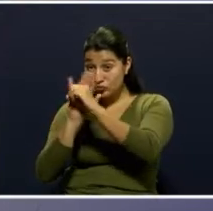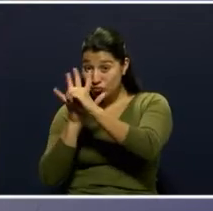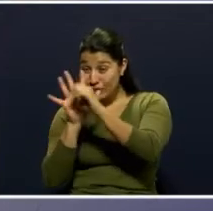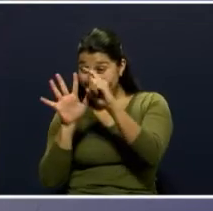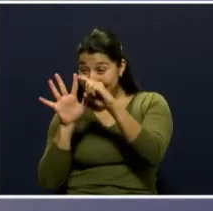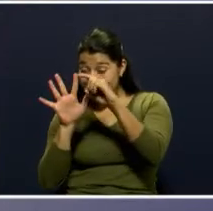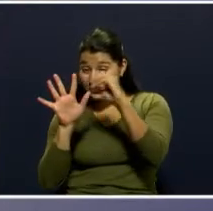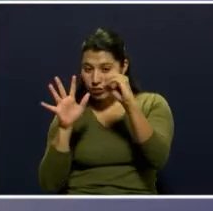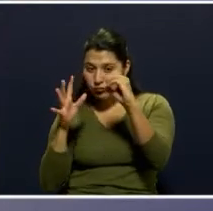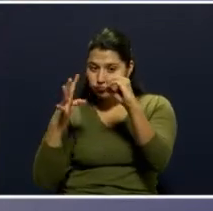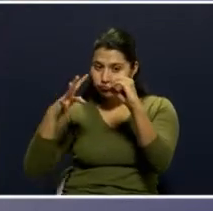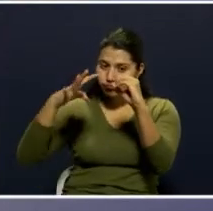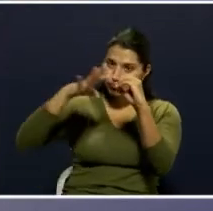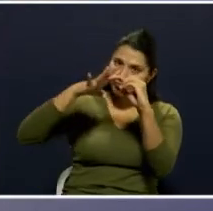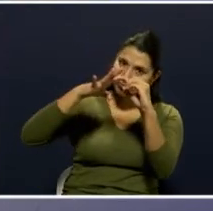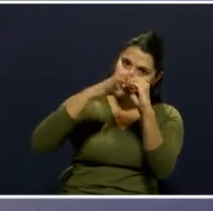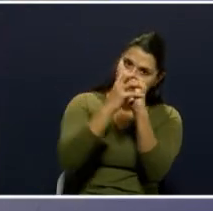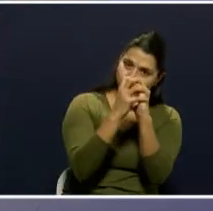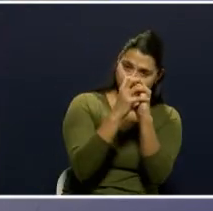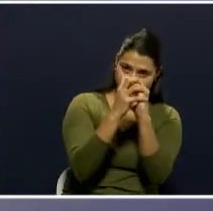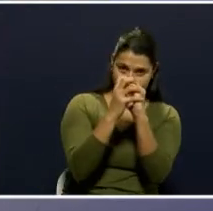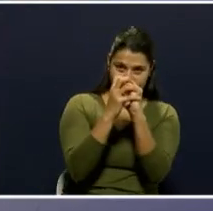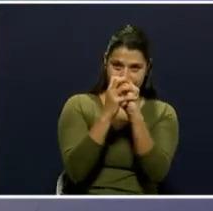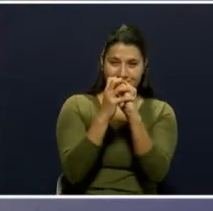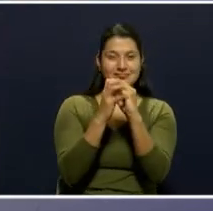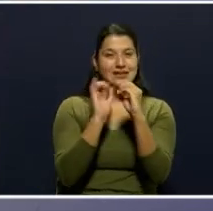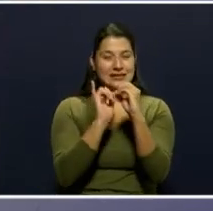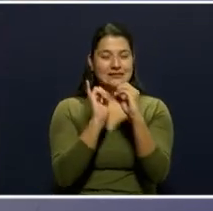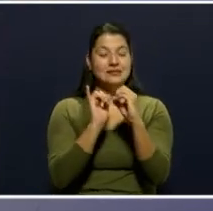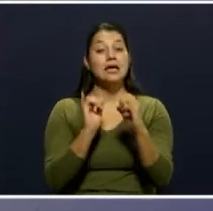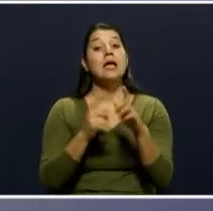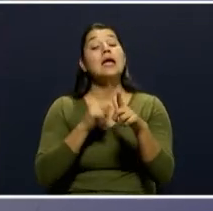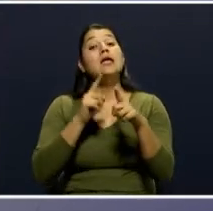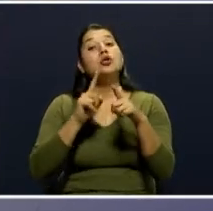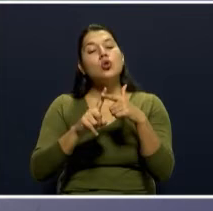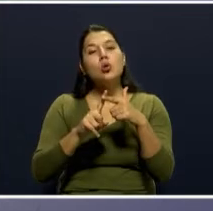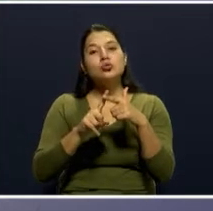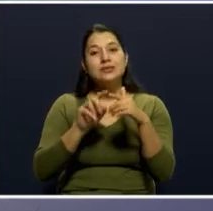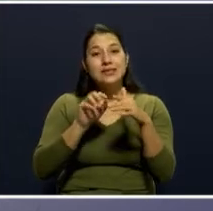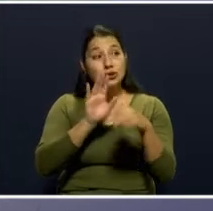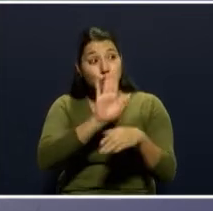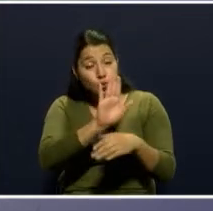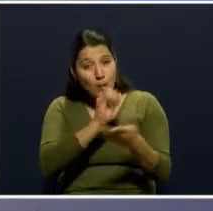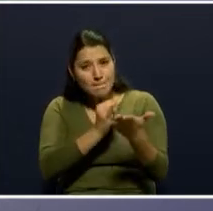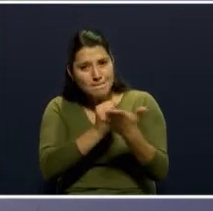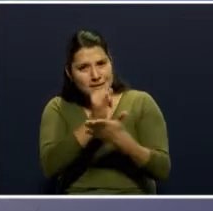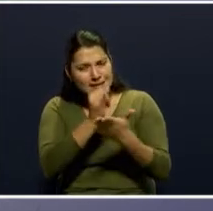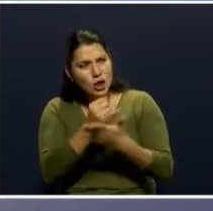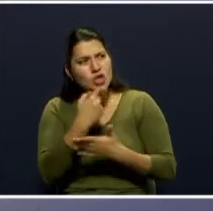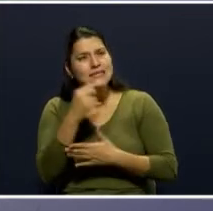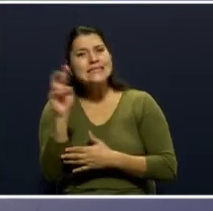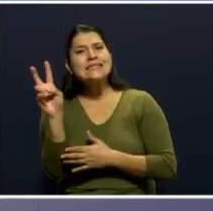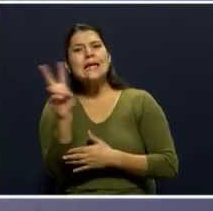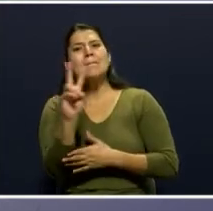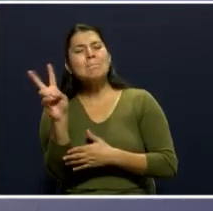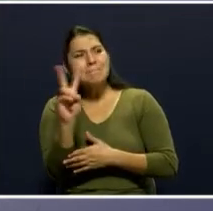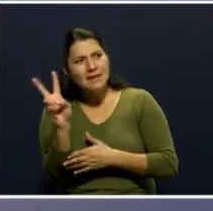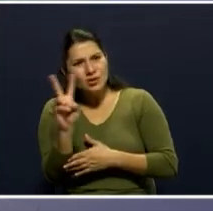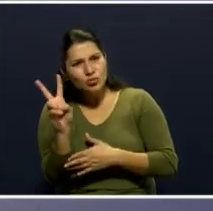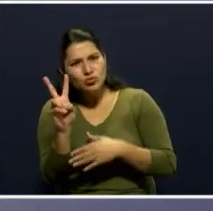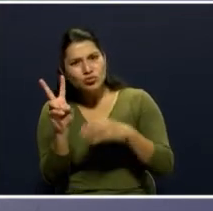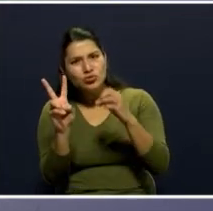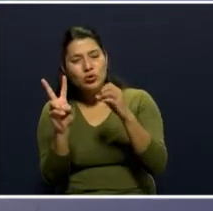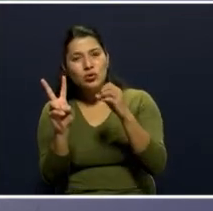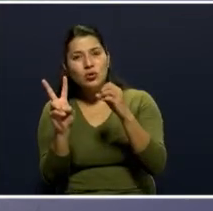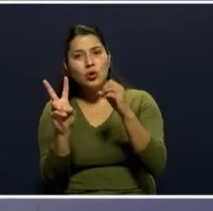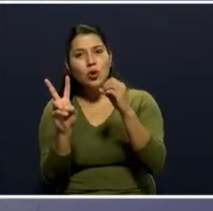esos lugares. Ahora, usted en su artículo dice que el virus coloniza las células. ¿Qué quiere decir